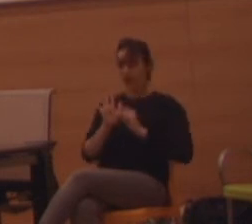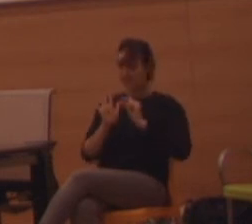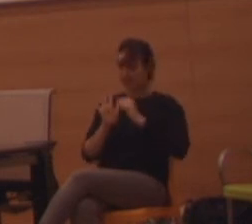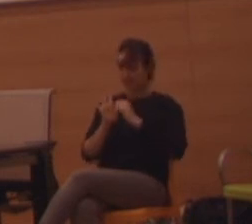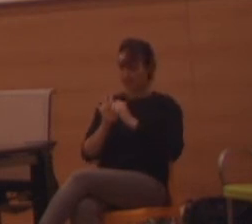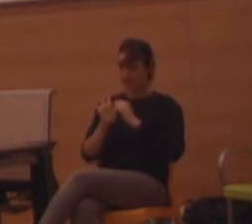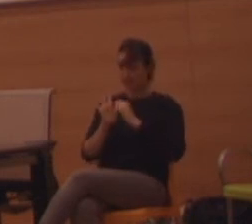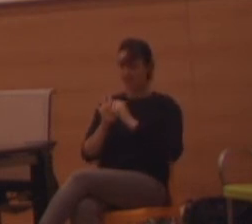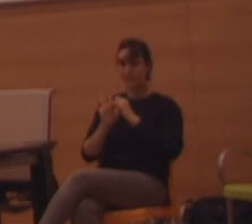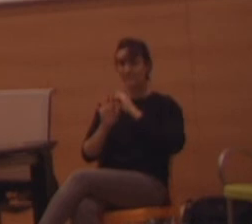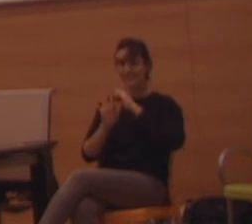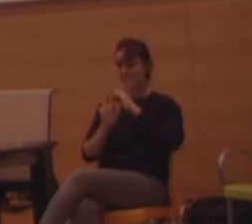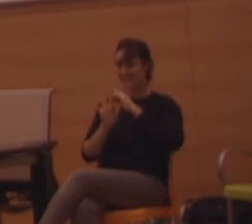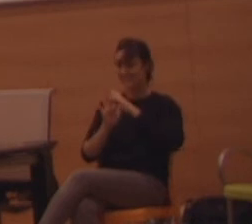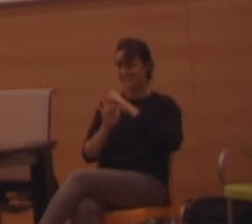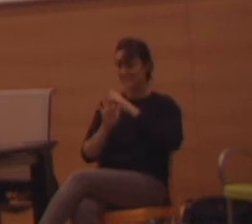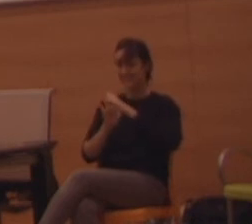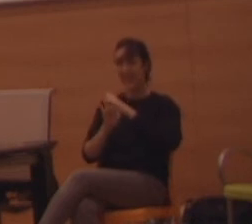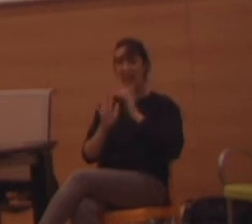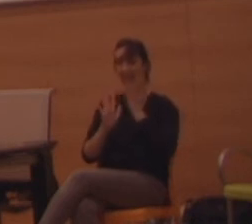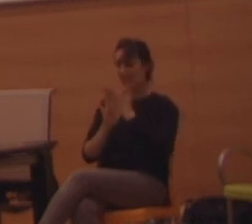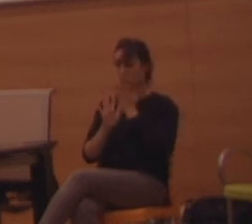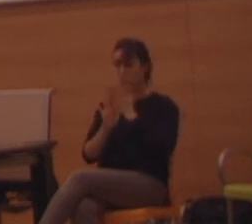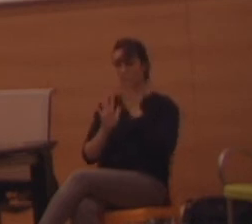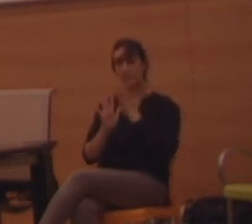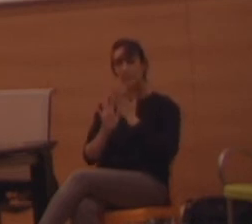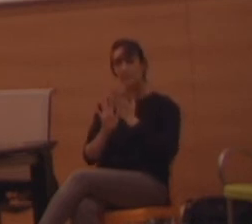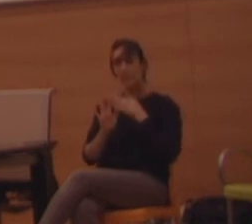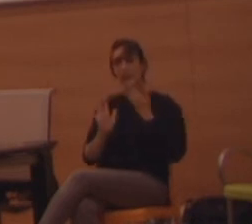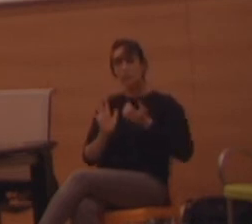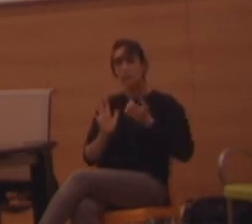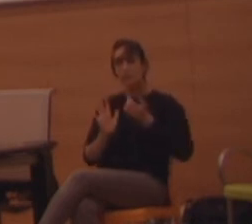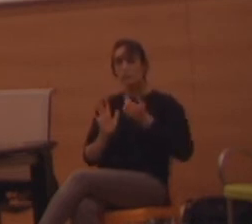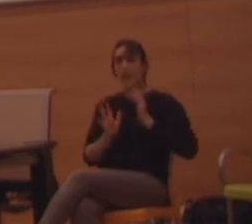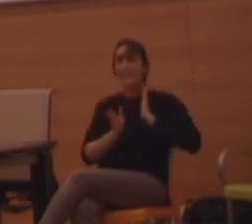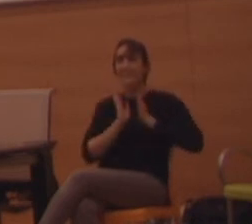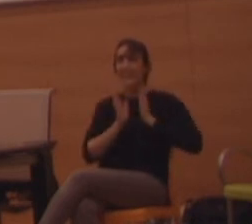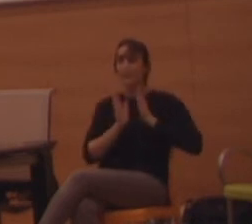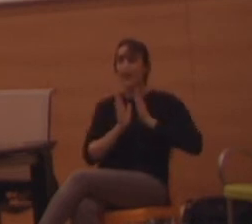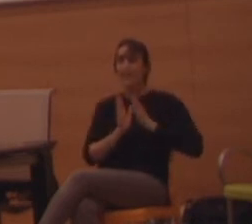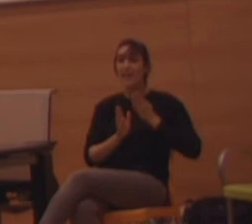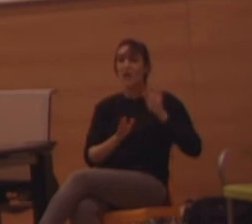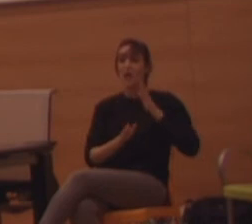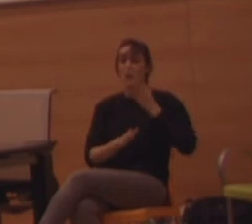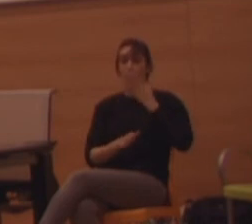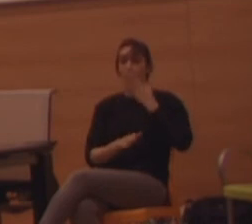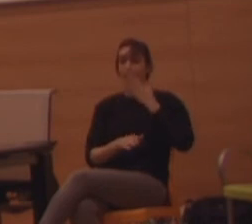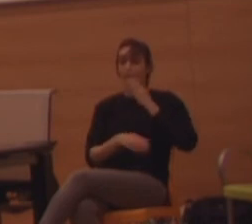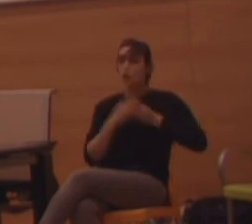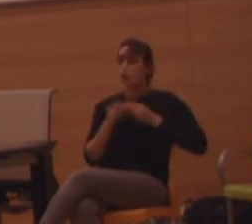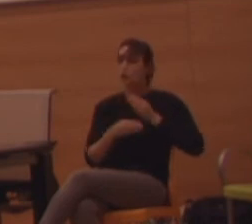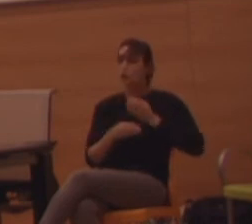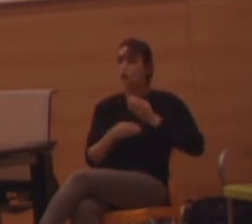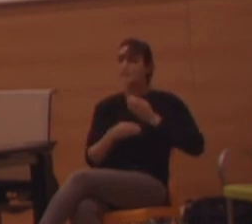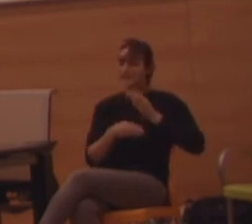había forma humana, por así decirlo, de poner una terapia de vacío y que eso no fugara. Entonces lo que hubo que hacer es poner la